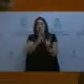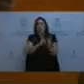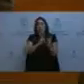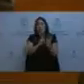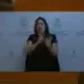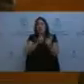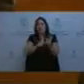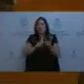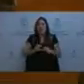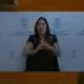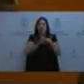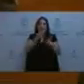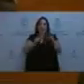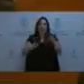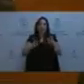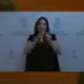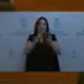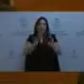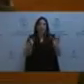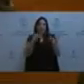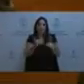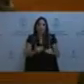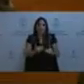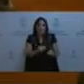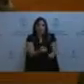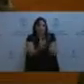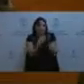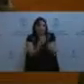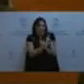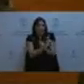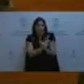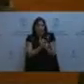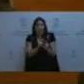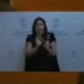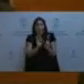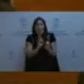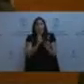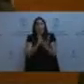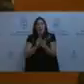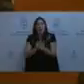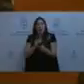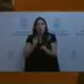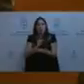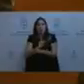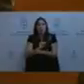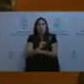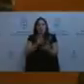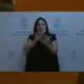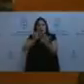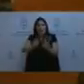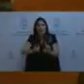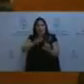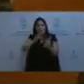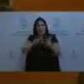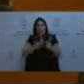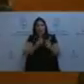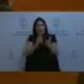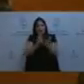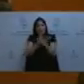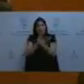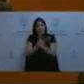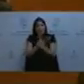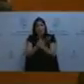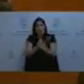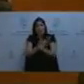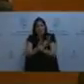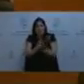para Personas sin Hogar, del cual seguimos sin noticias, o de los incumplimientos en los pagos de las subvenciones a las entidades del tercer sector. Y